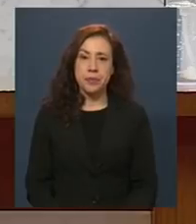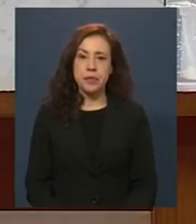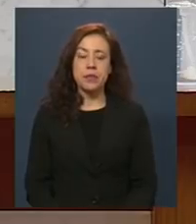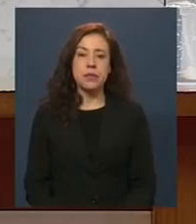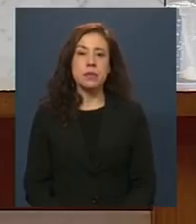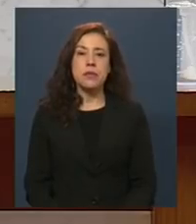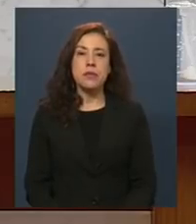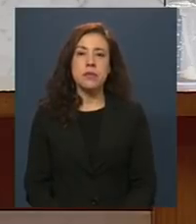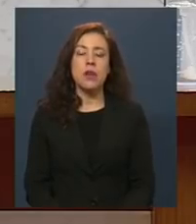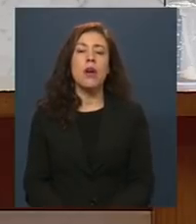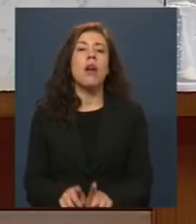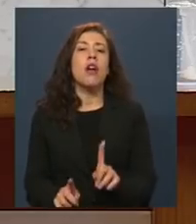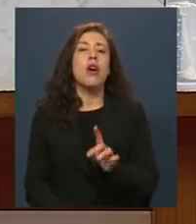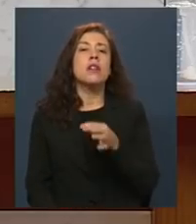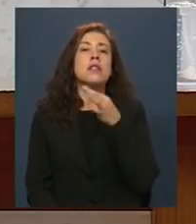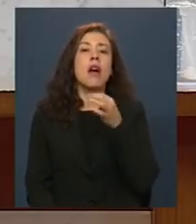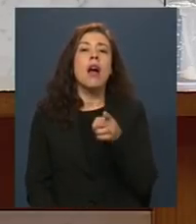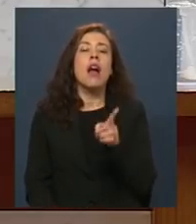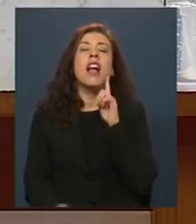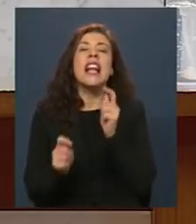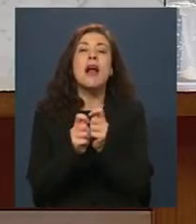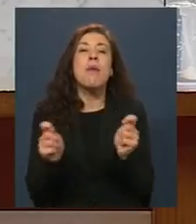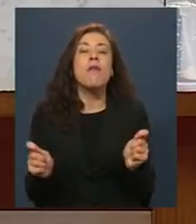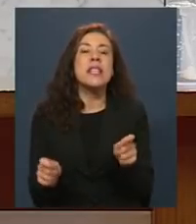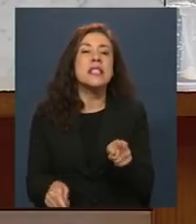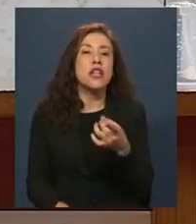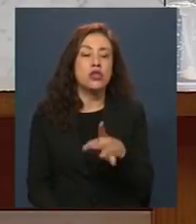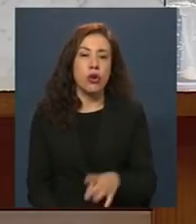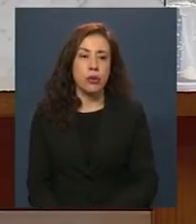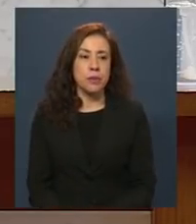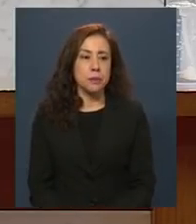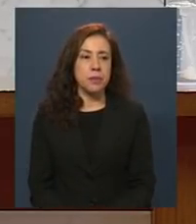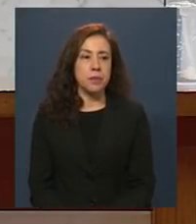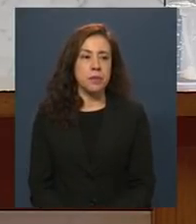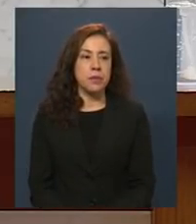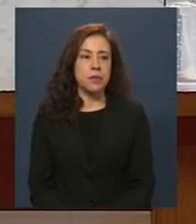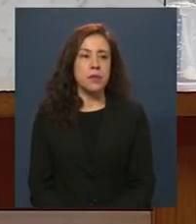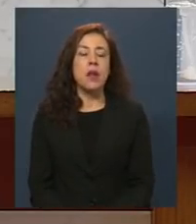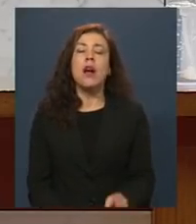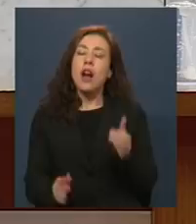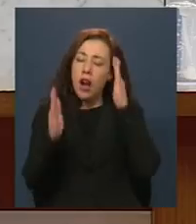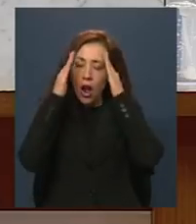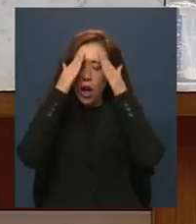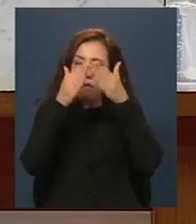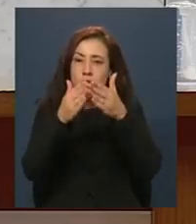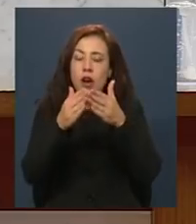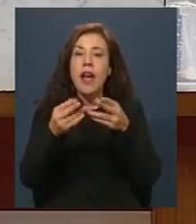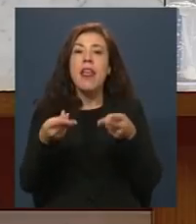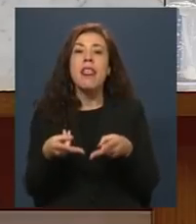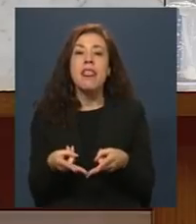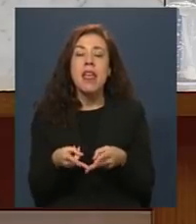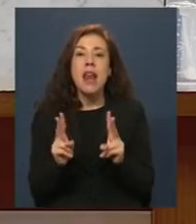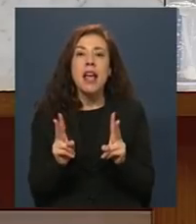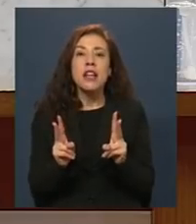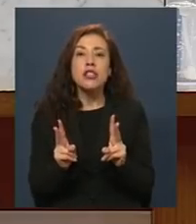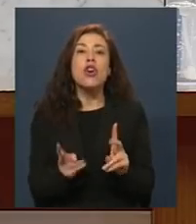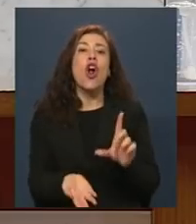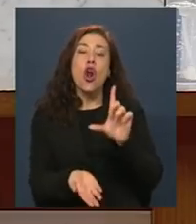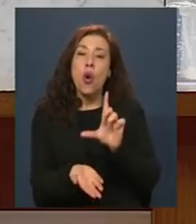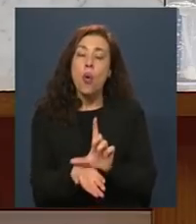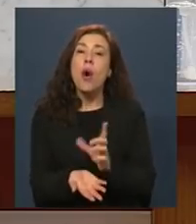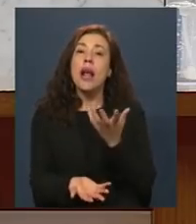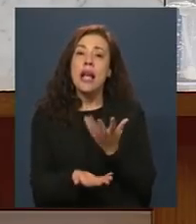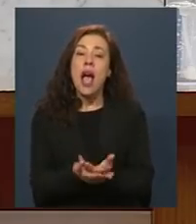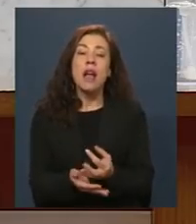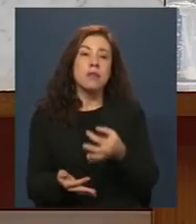recompensada, como cínicamente se publicita a sí misma. Pondremos el enfoque de derechos en el lugar que ocupa